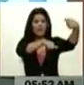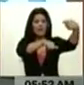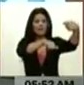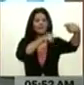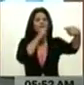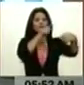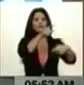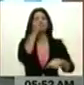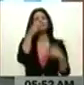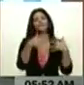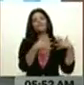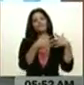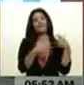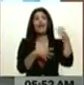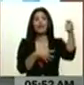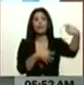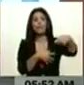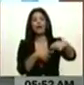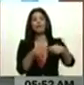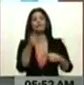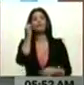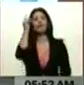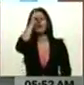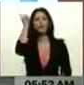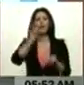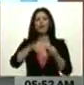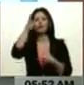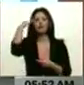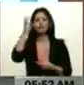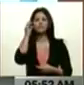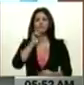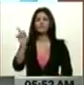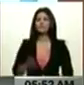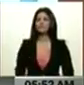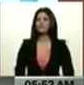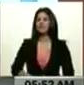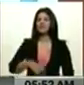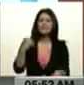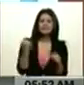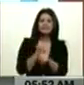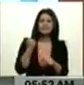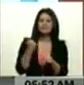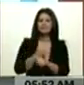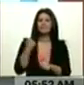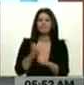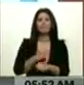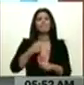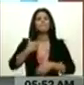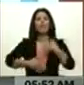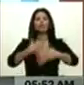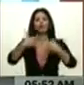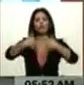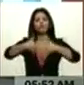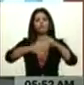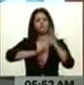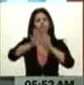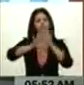a la señorita Tintori. Vamos a darle duro a la producción, más nada. Esto es donde vamos nosotros, hermano. ¿Para acá es que vamos? Acá es que